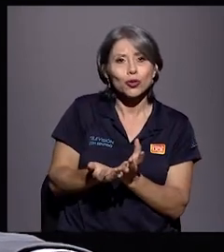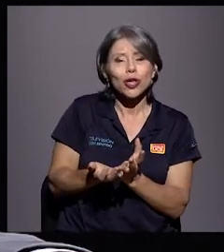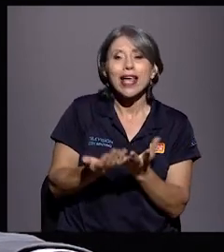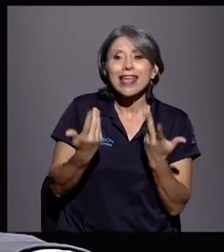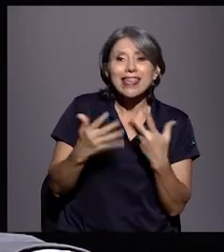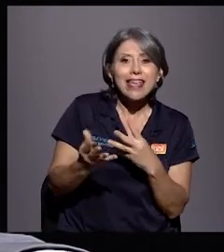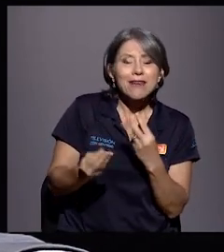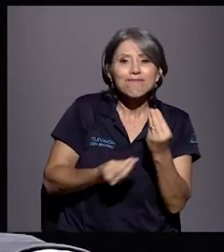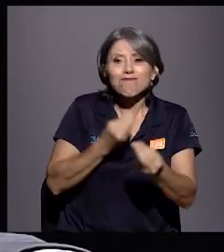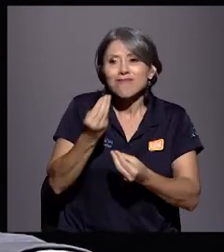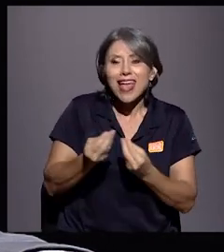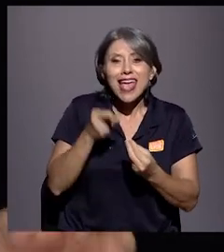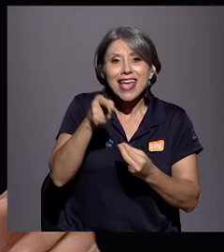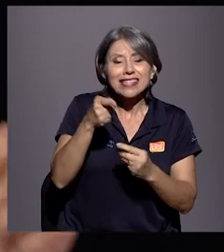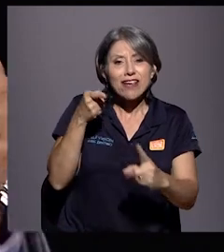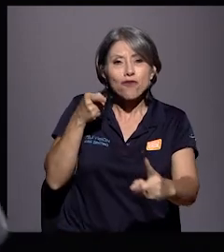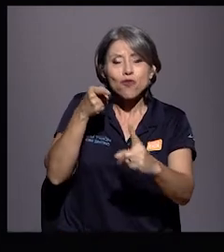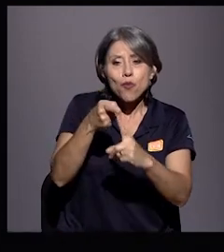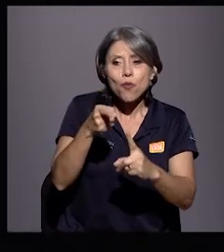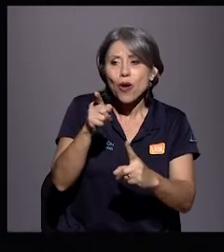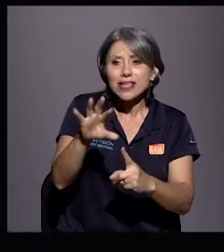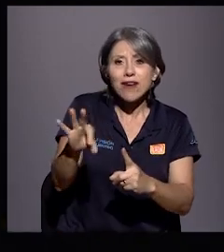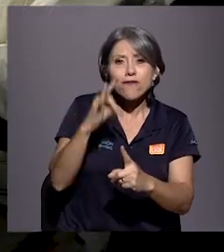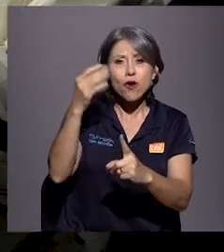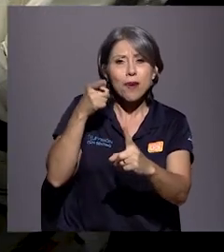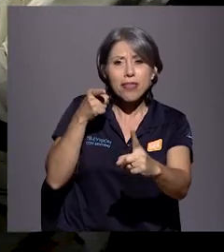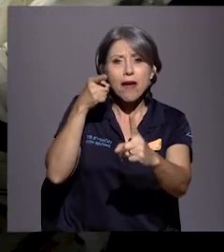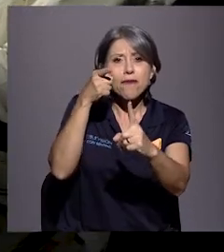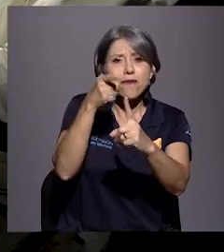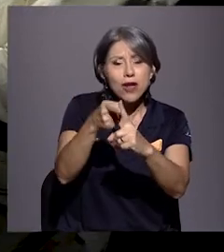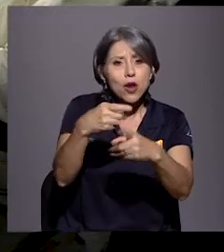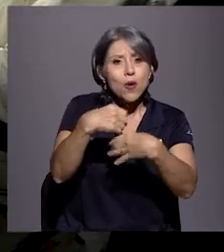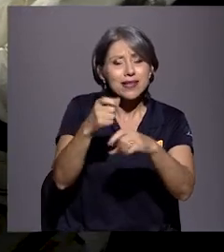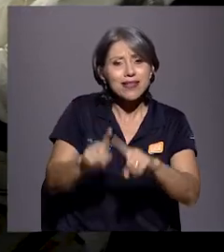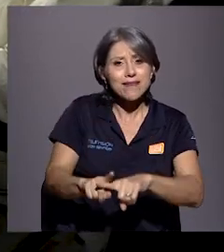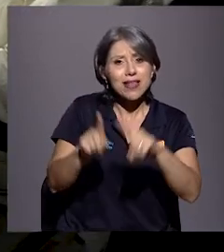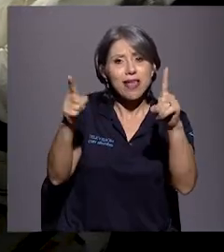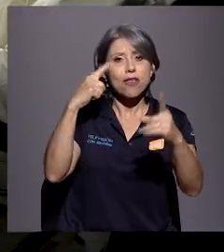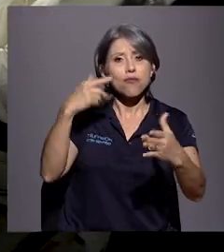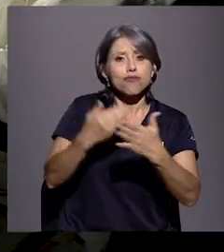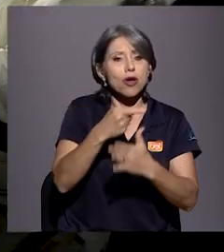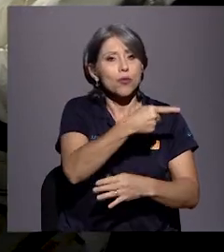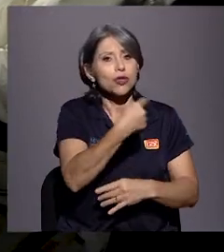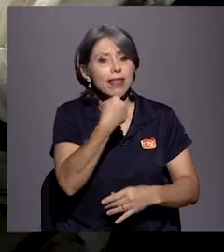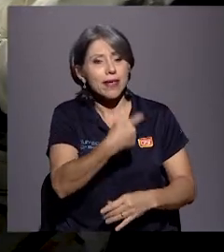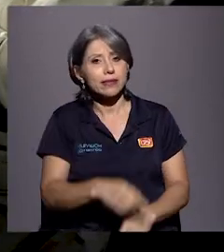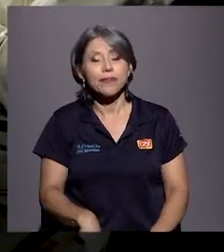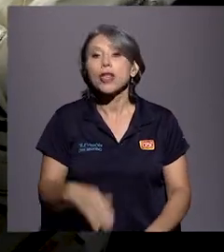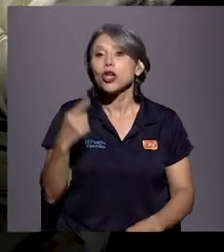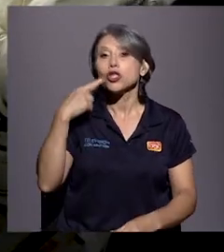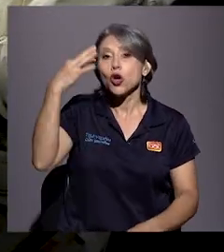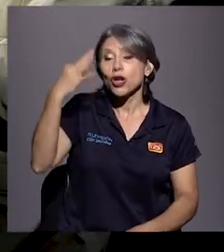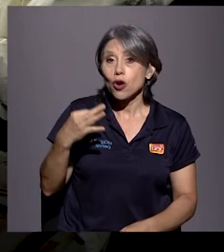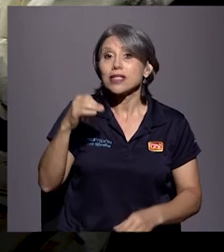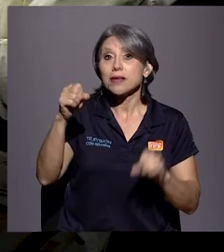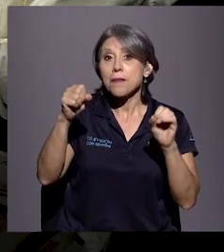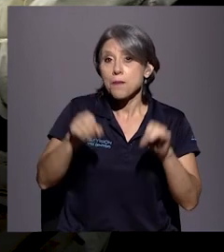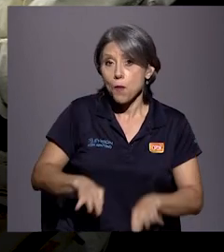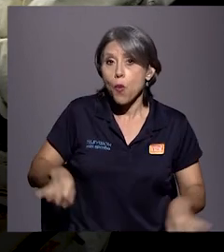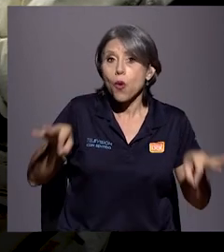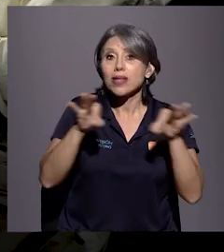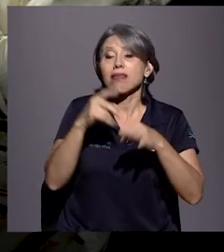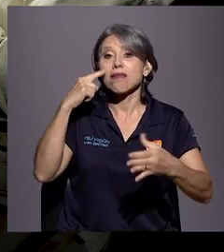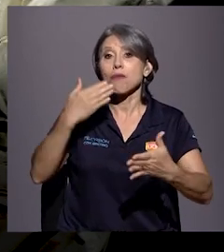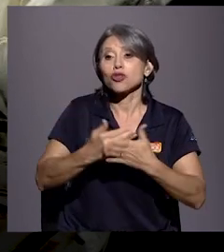de ver ese rumbo y esa hoja de ruta que usted nos comenta. No, yo pienso que lo importante es mostrar que otros mundos son posibles. O